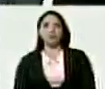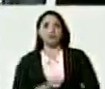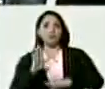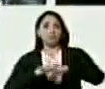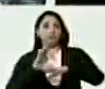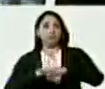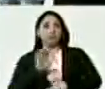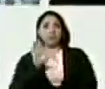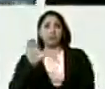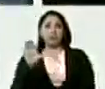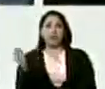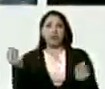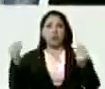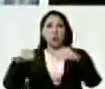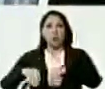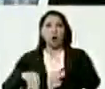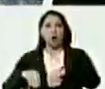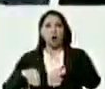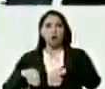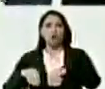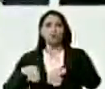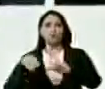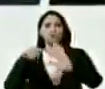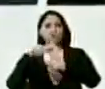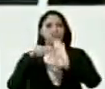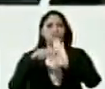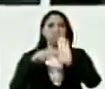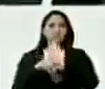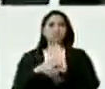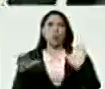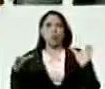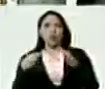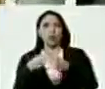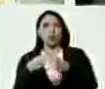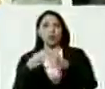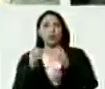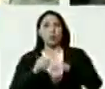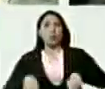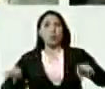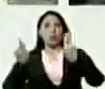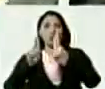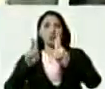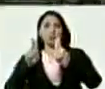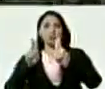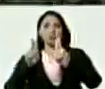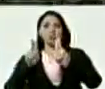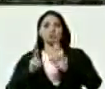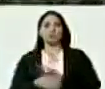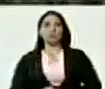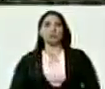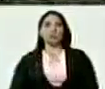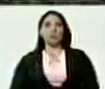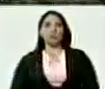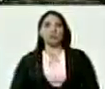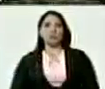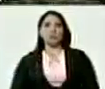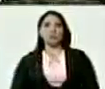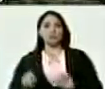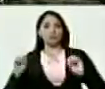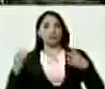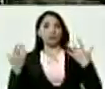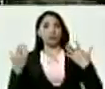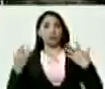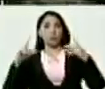de acuerdo pues a los lineamientos de la Organización de Naciones Unidas, y hemos logrado pues bajar